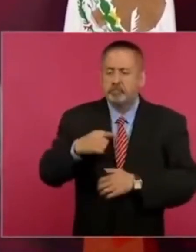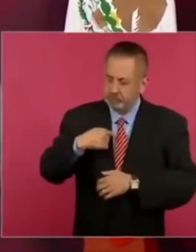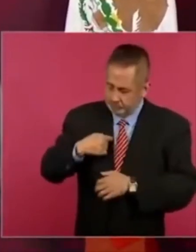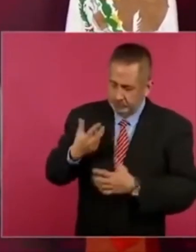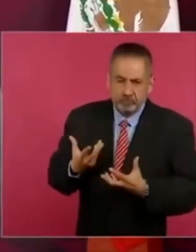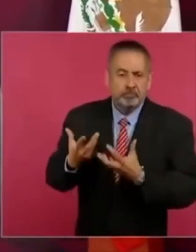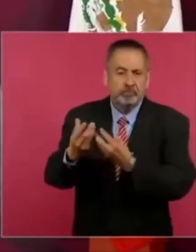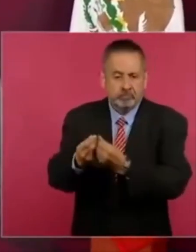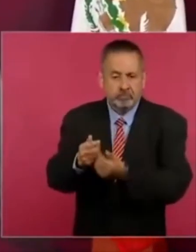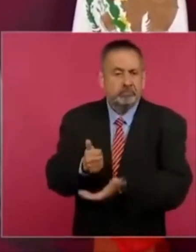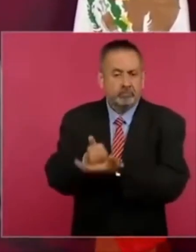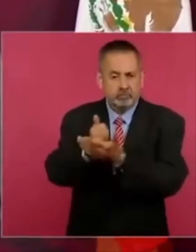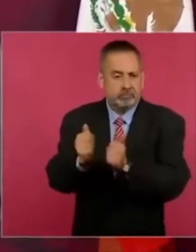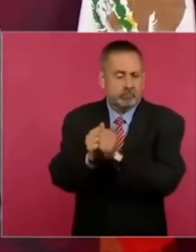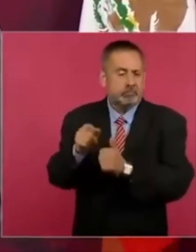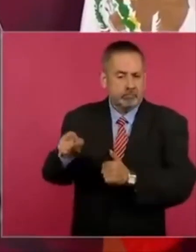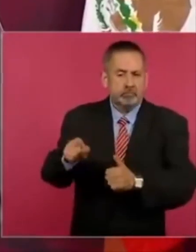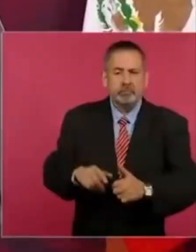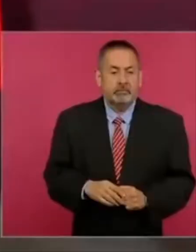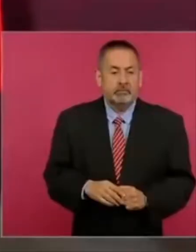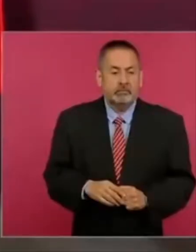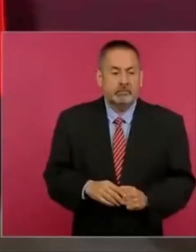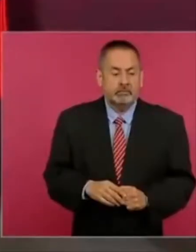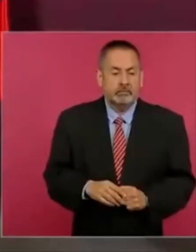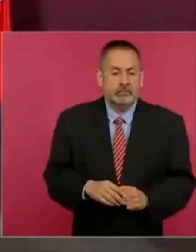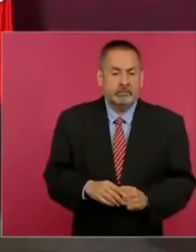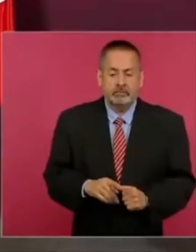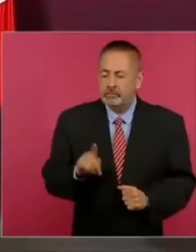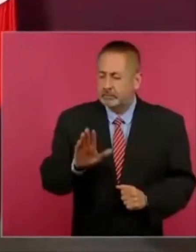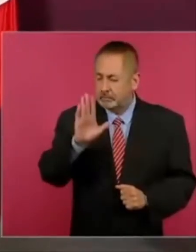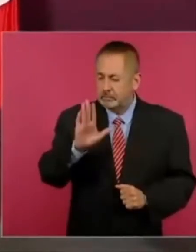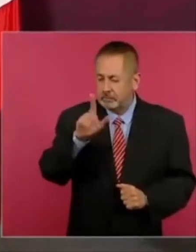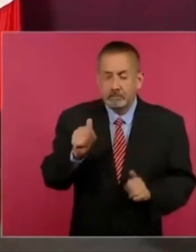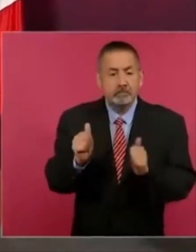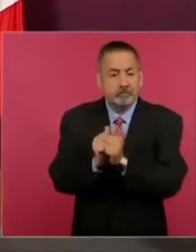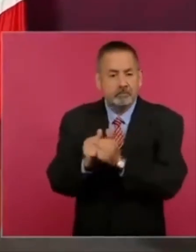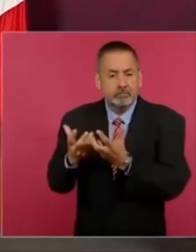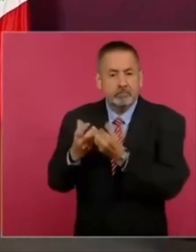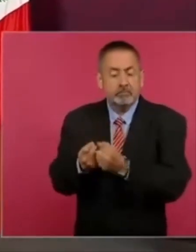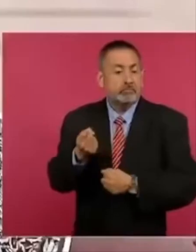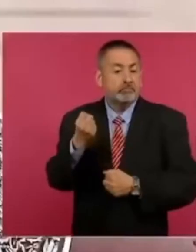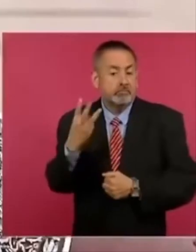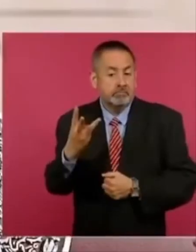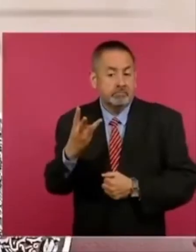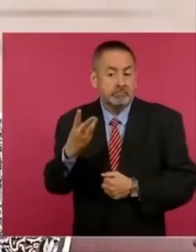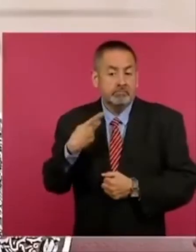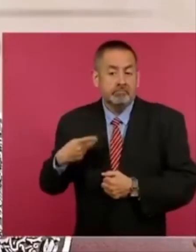nosotros estamos ayudando. Al parecer iba acompañada de tres